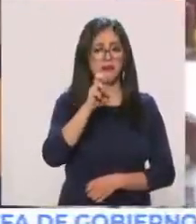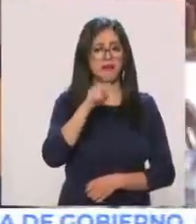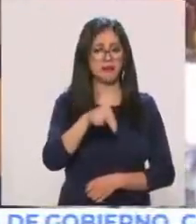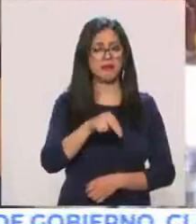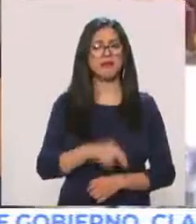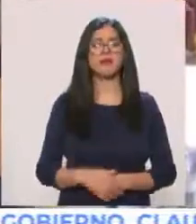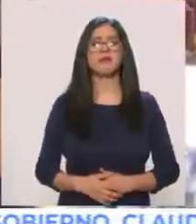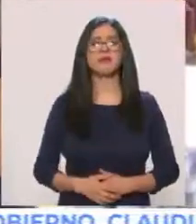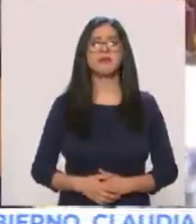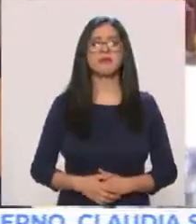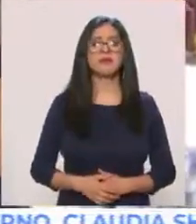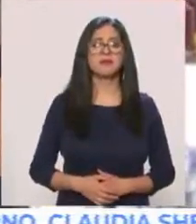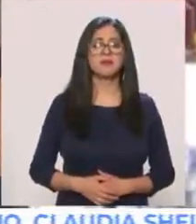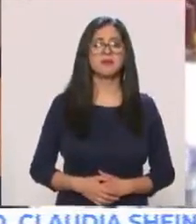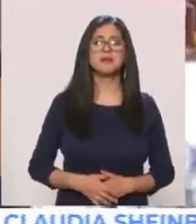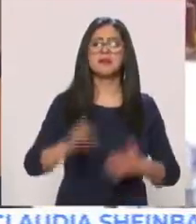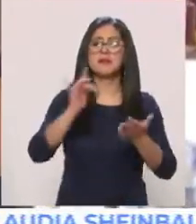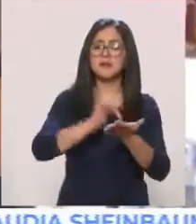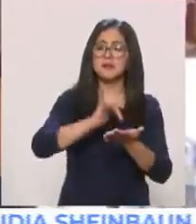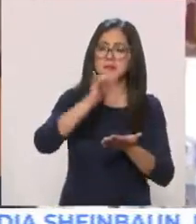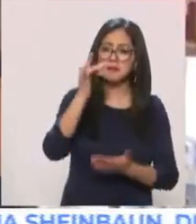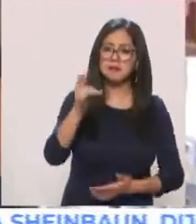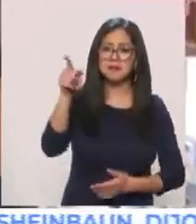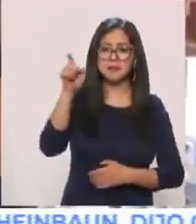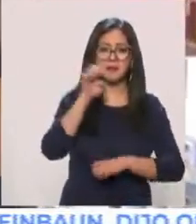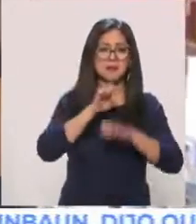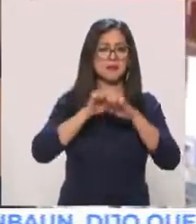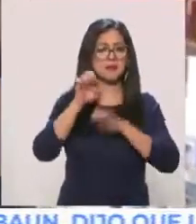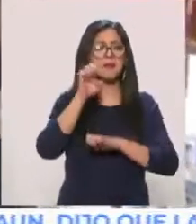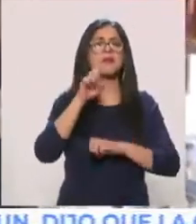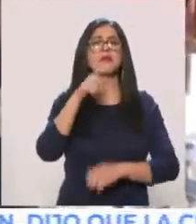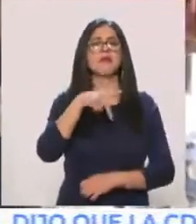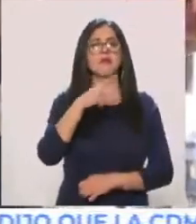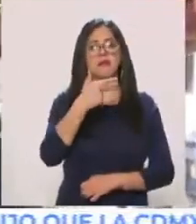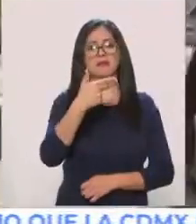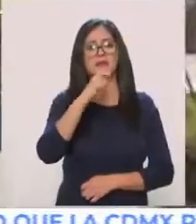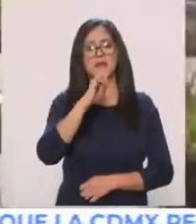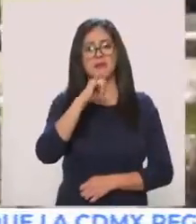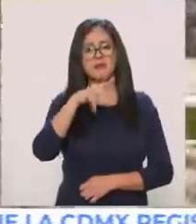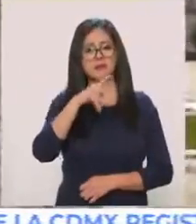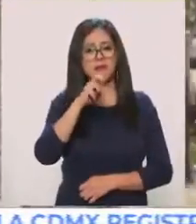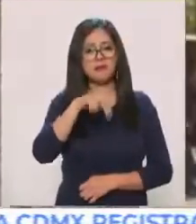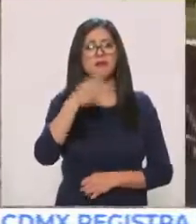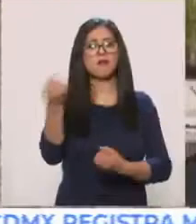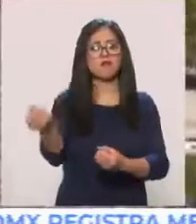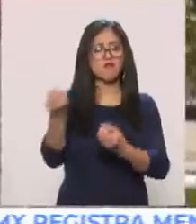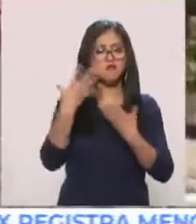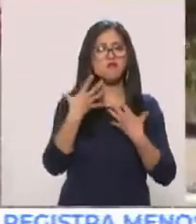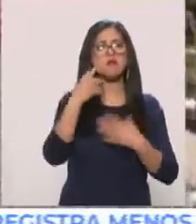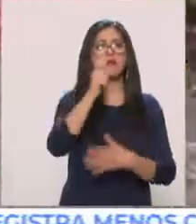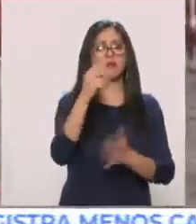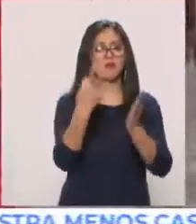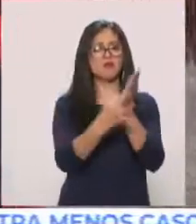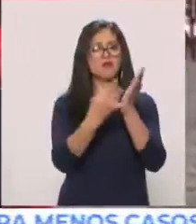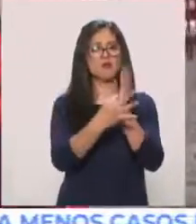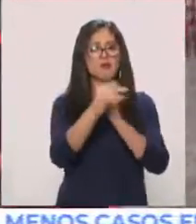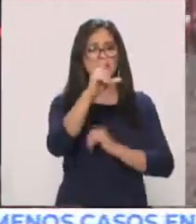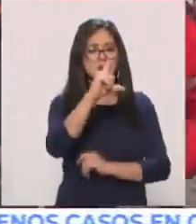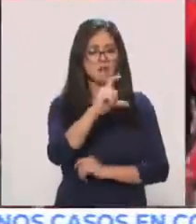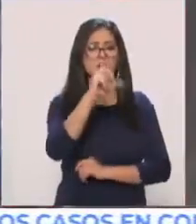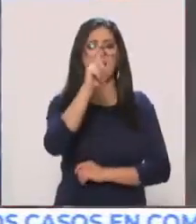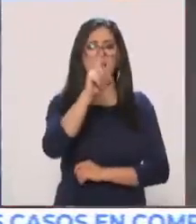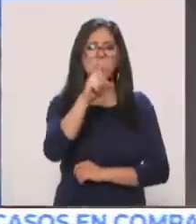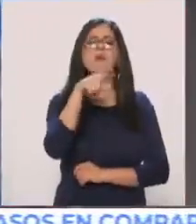la empresa Heineken el apoyo que nos está dando en este momento. Nos está proporcionando latas de agua, que va a ser parte